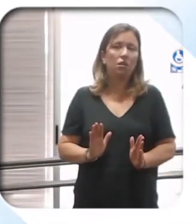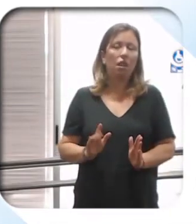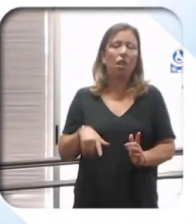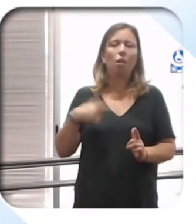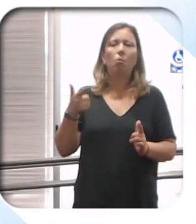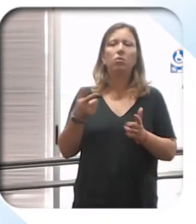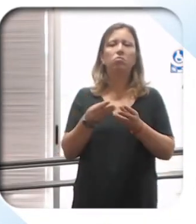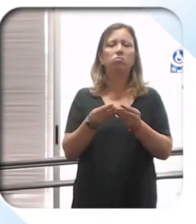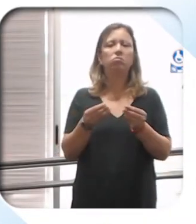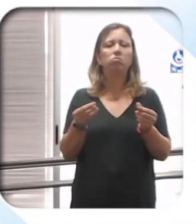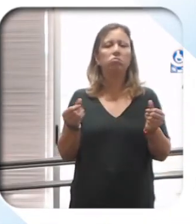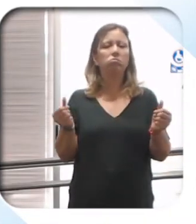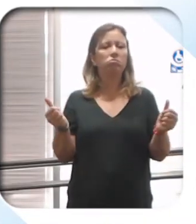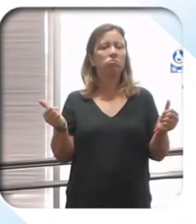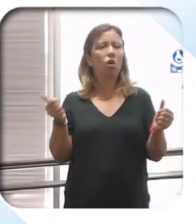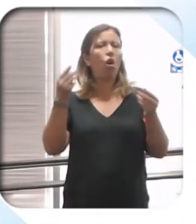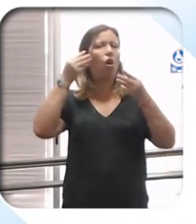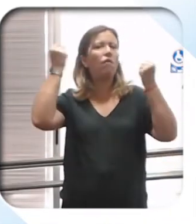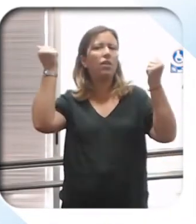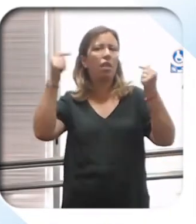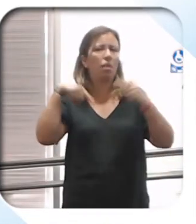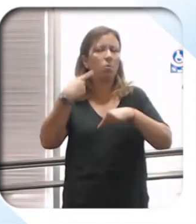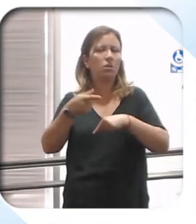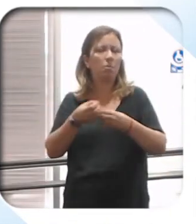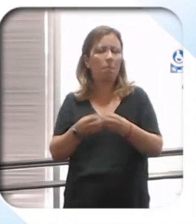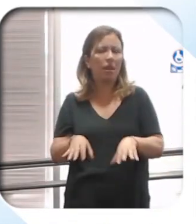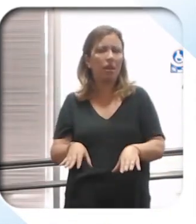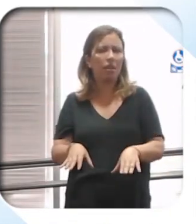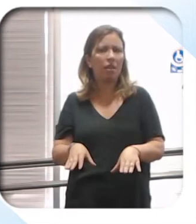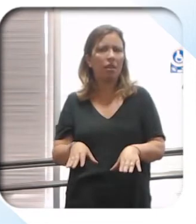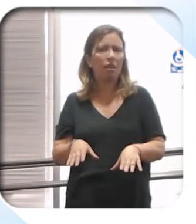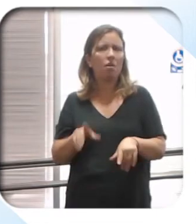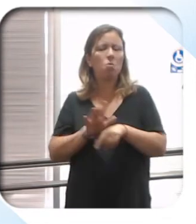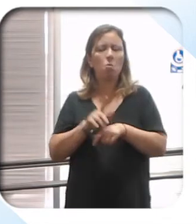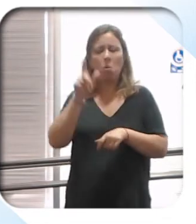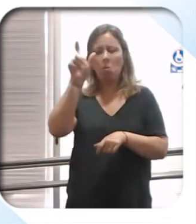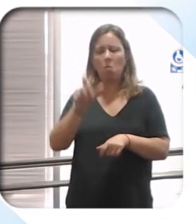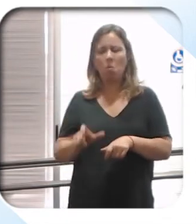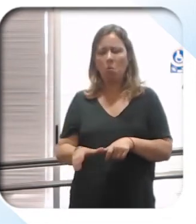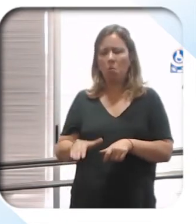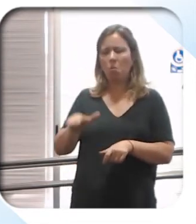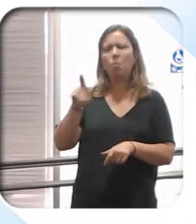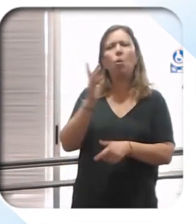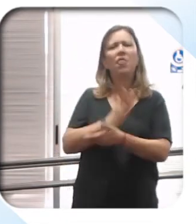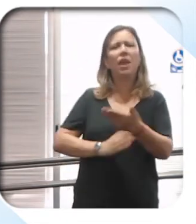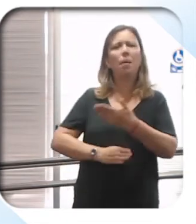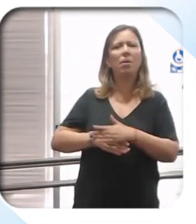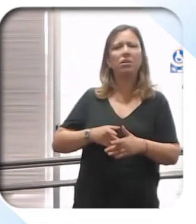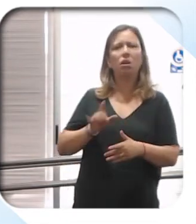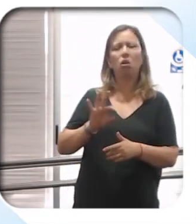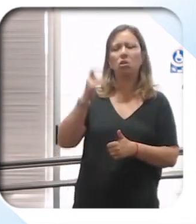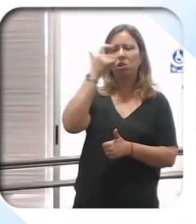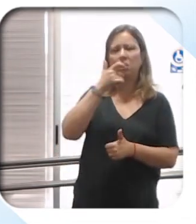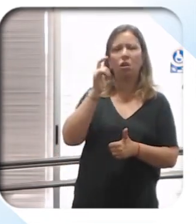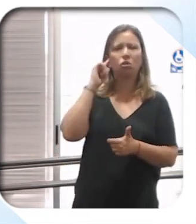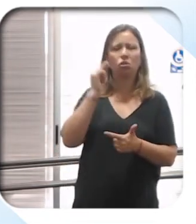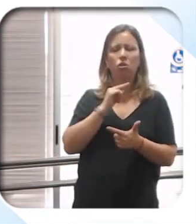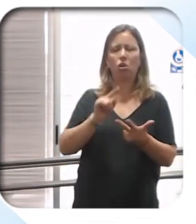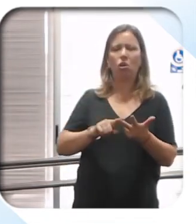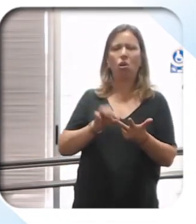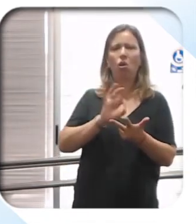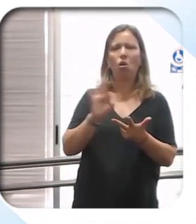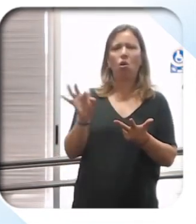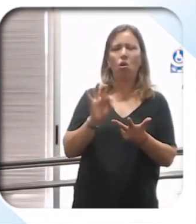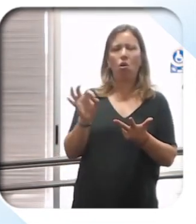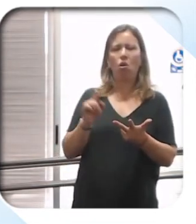se va perdiendo ese sexo. Y pasa a ser una persona con discapacidad, pasa a ser un ciego, pasa a ser un sordo, pasa a